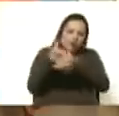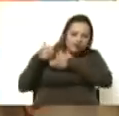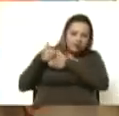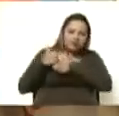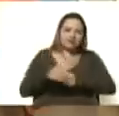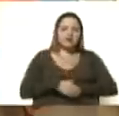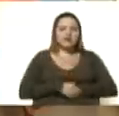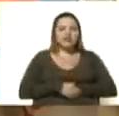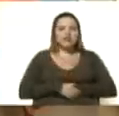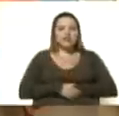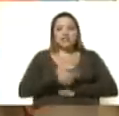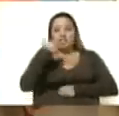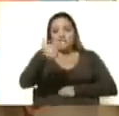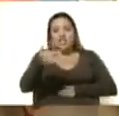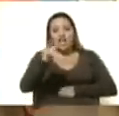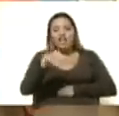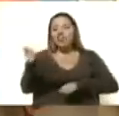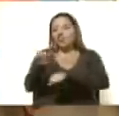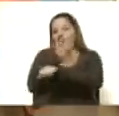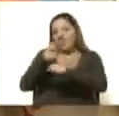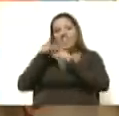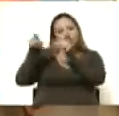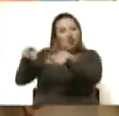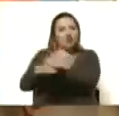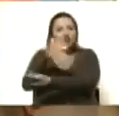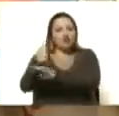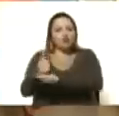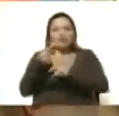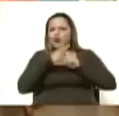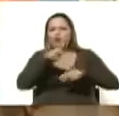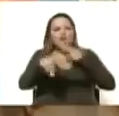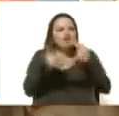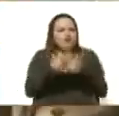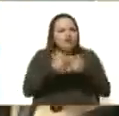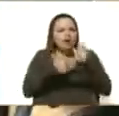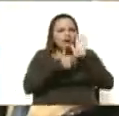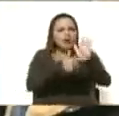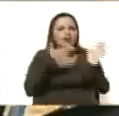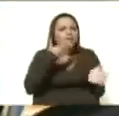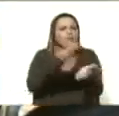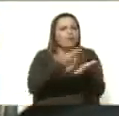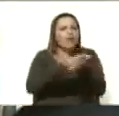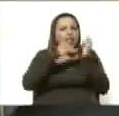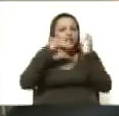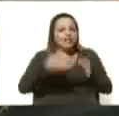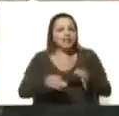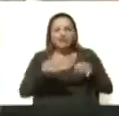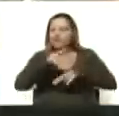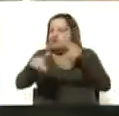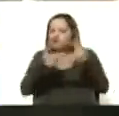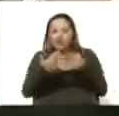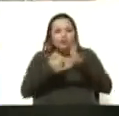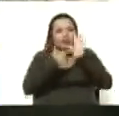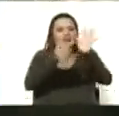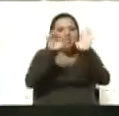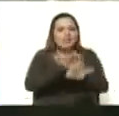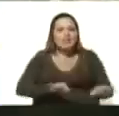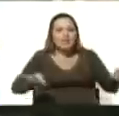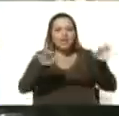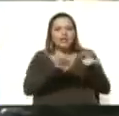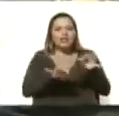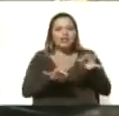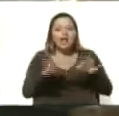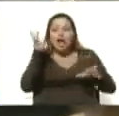presuntamente, y que atribuida al Estado venezolano, sin mostrar nunca pruebas, sin mostrar un solo elemento, sin mostrar un solo